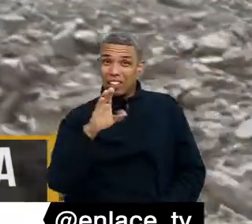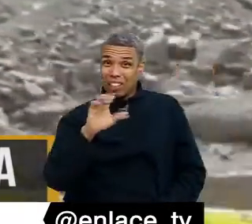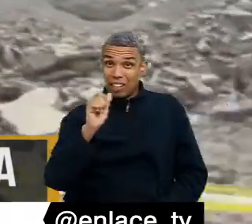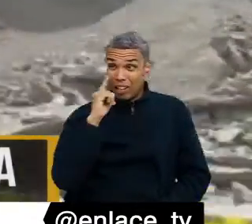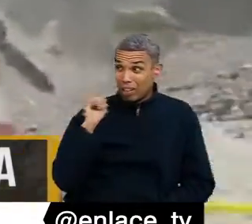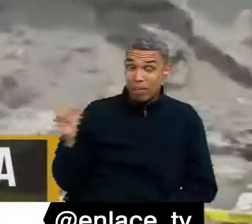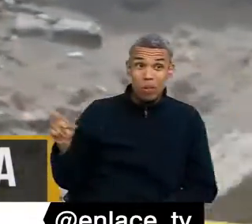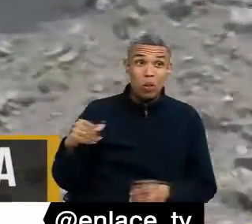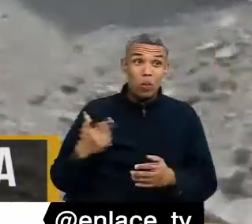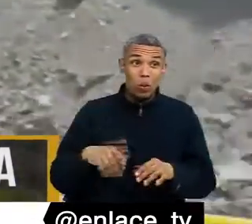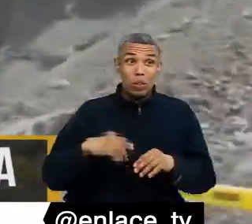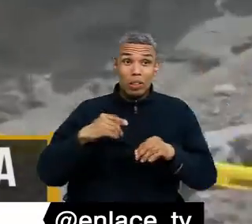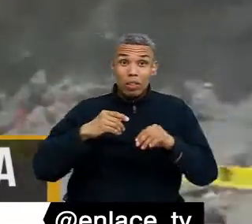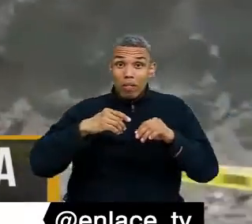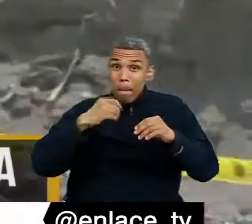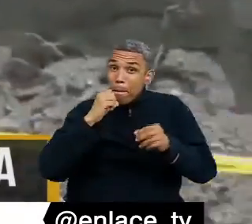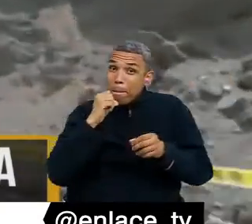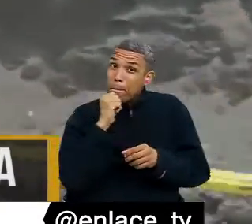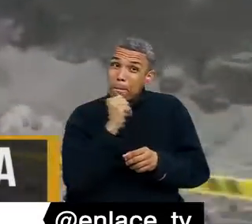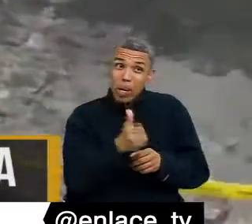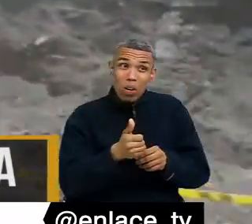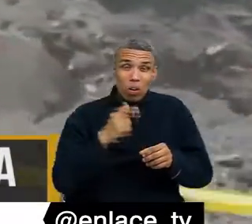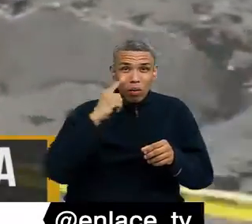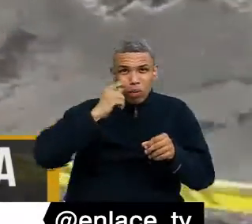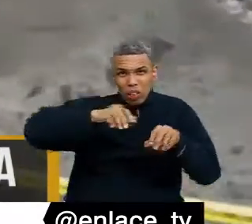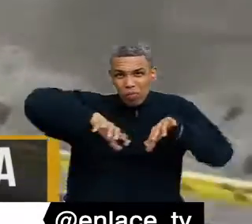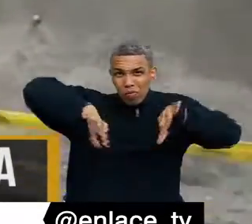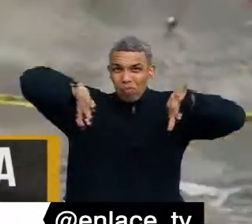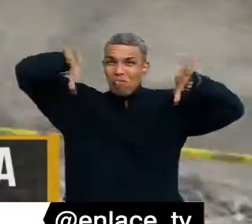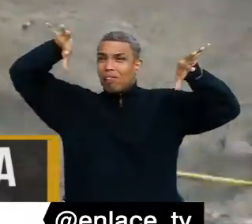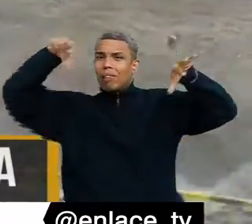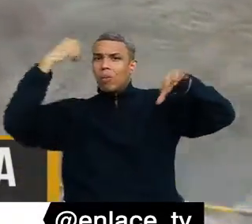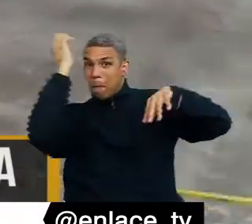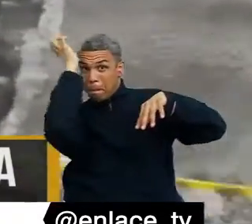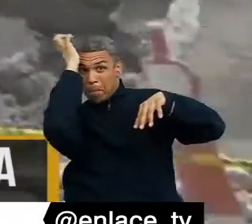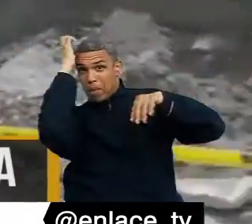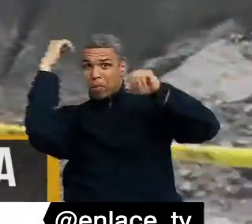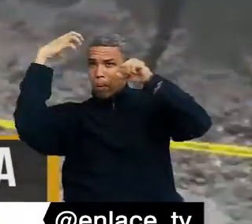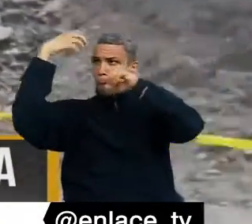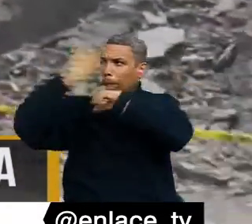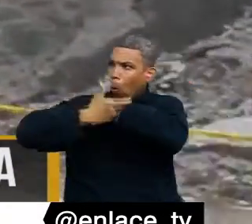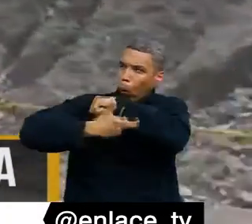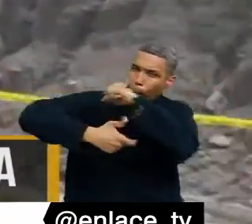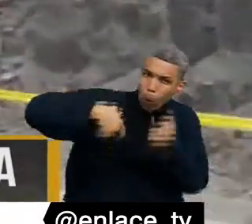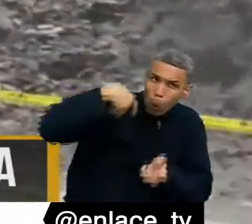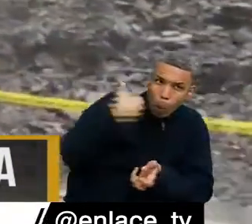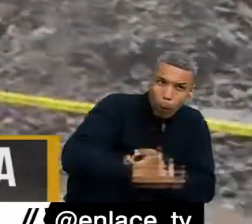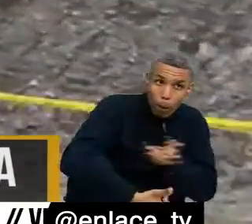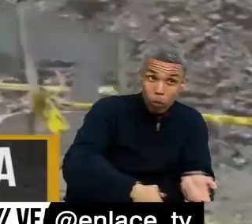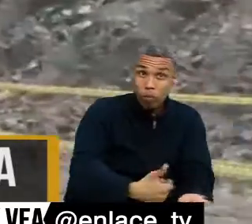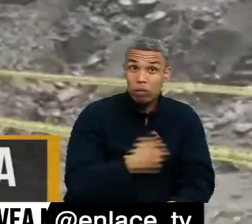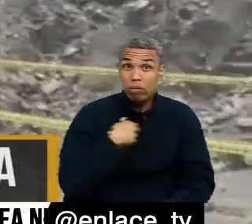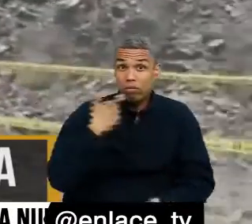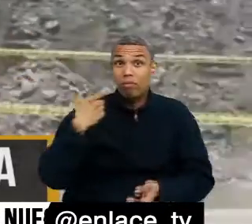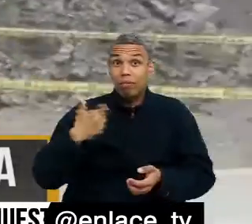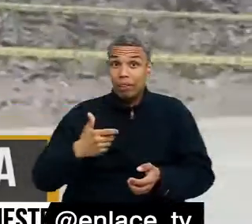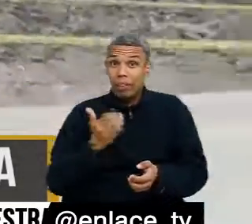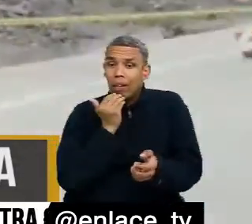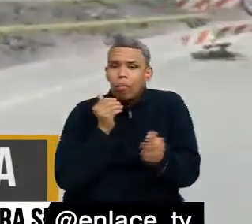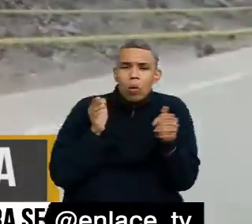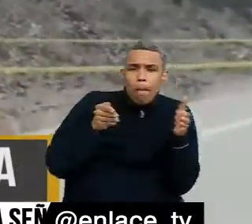superficie de esta pendiente cada vez es mayor su erosión, al punto que varias son las ocasiones en que el tránsito por el lugar se ha dado en un solo carril.